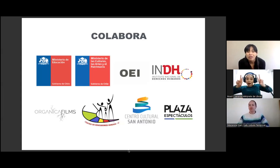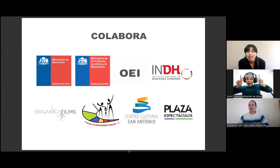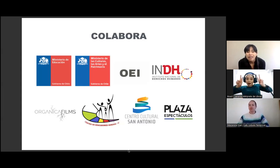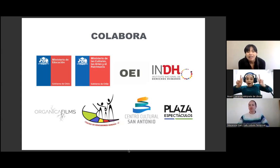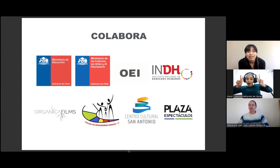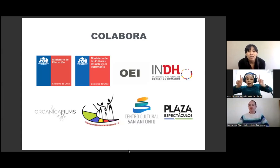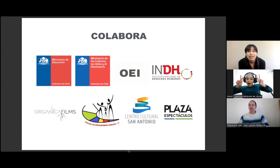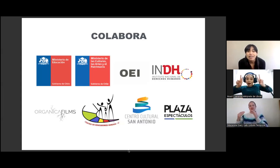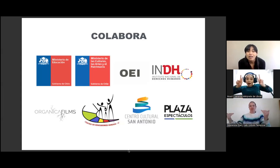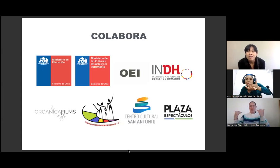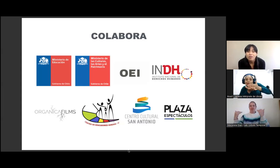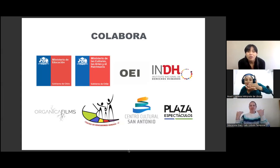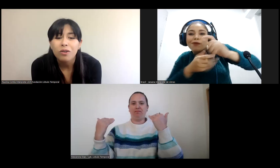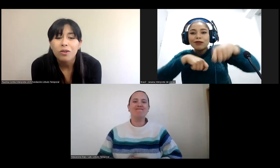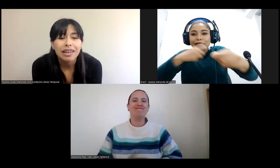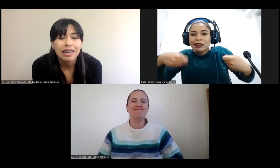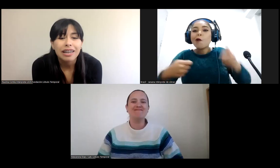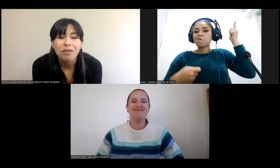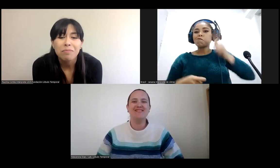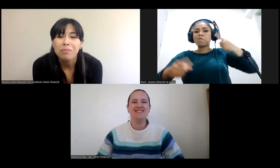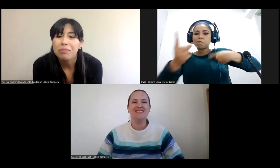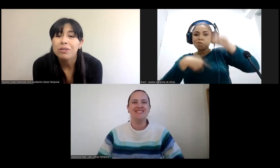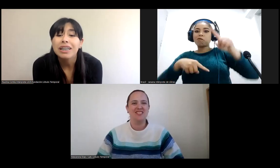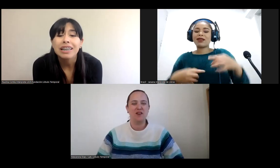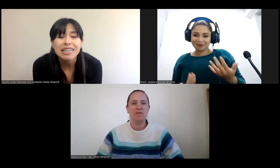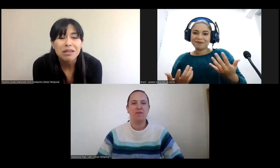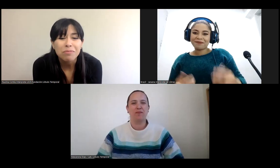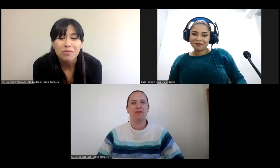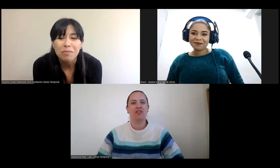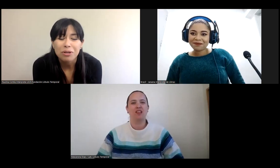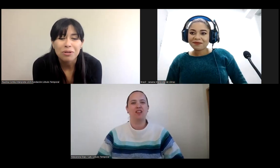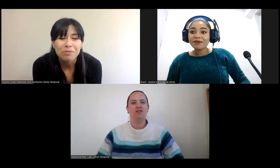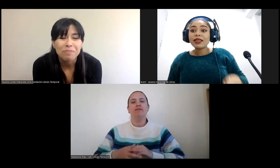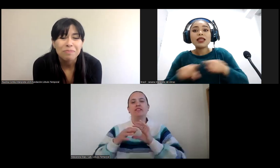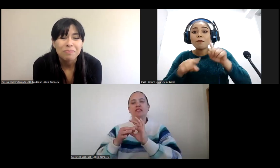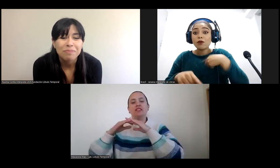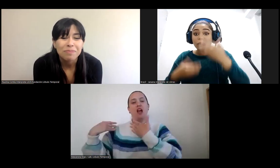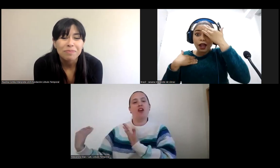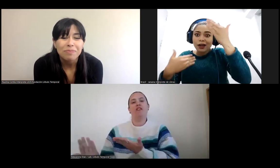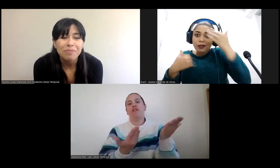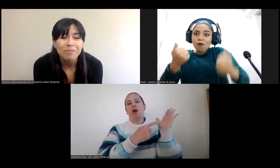logrado, que no haya quedado solo en ideas o en papel. Muchas gracias por su apoyo.